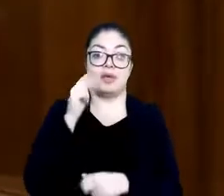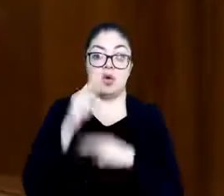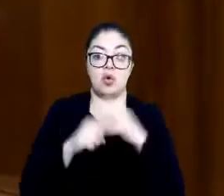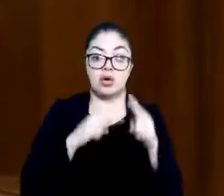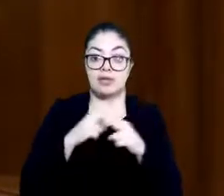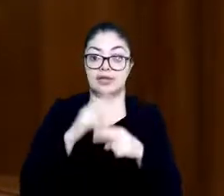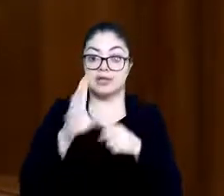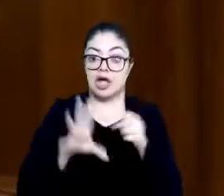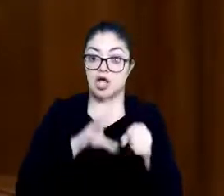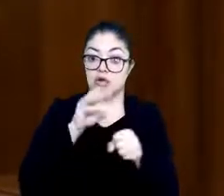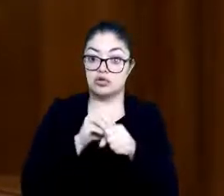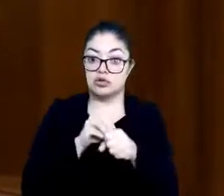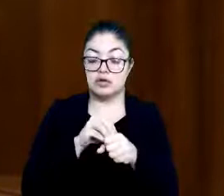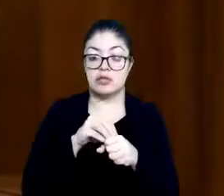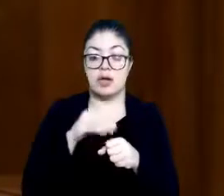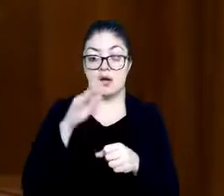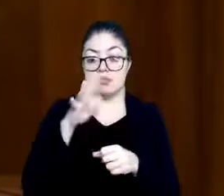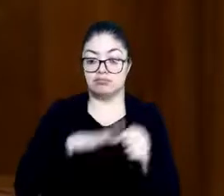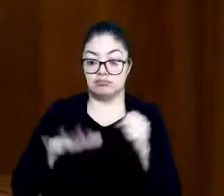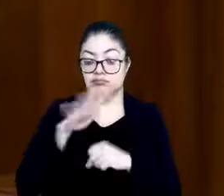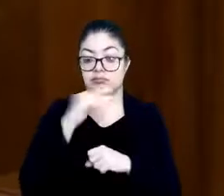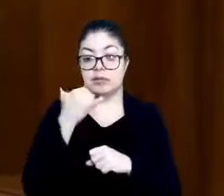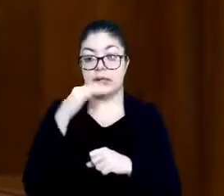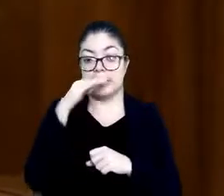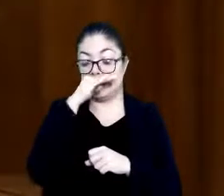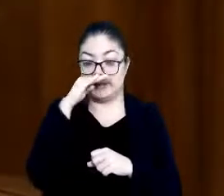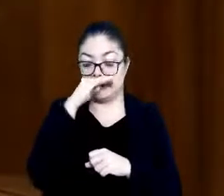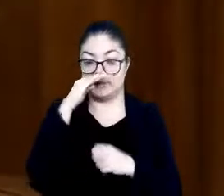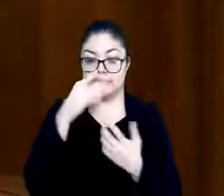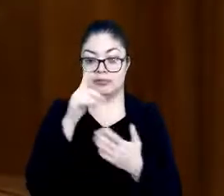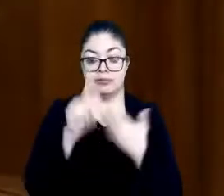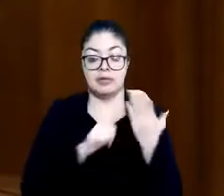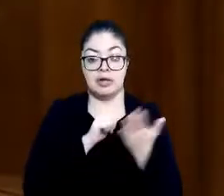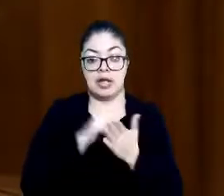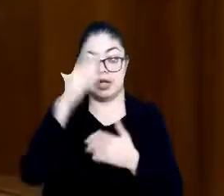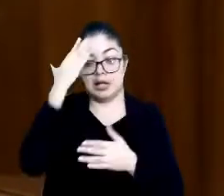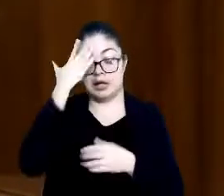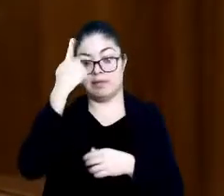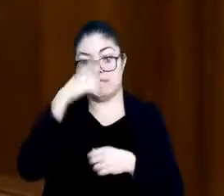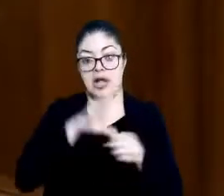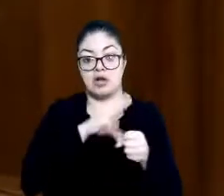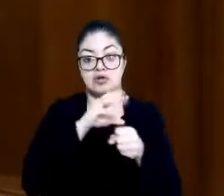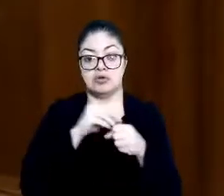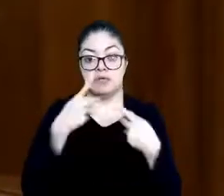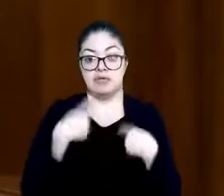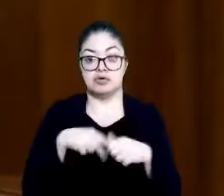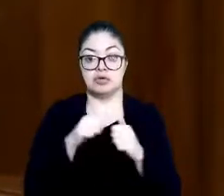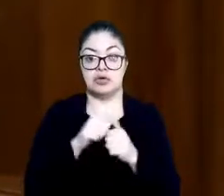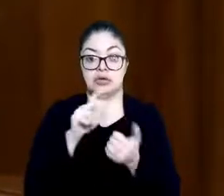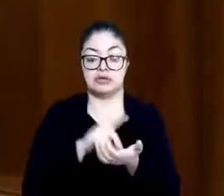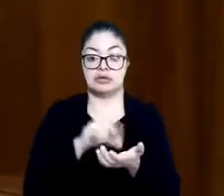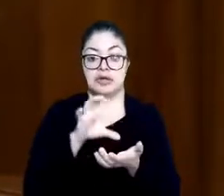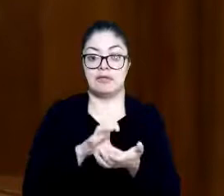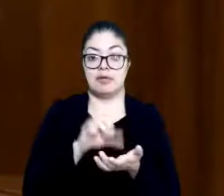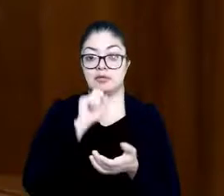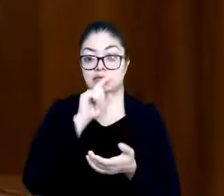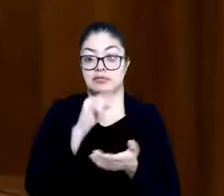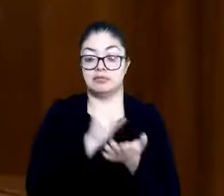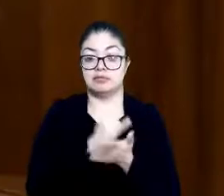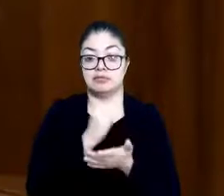inclusiva, pública, gratuita y laica. La Ley General para la Inclusión de las Personas con Discapacidad